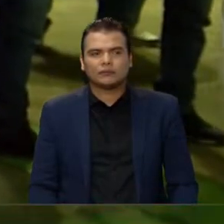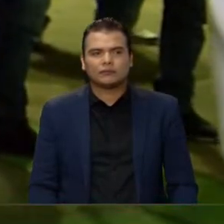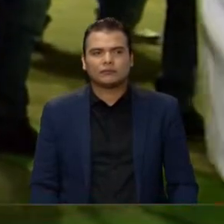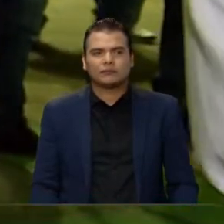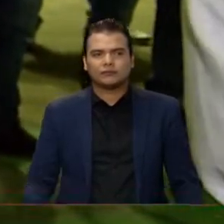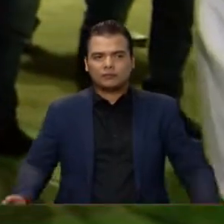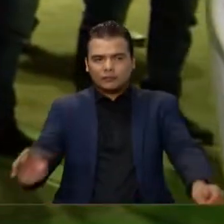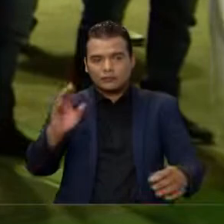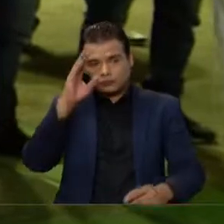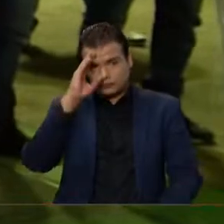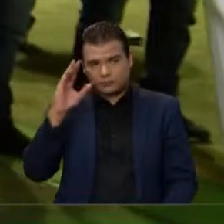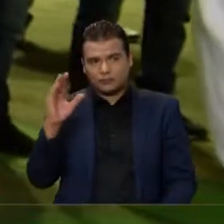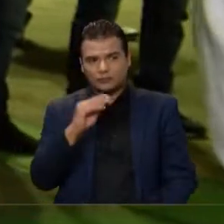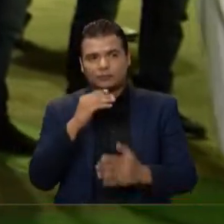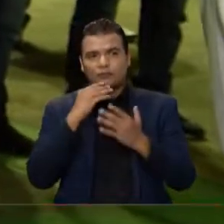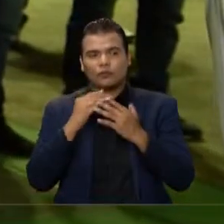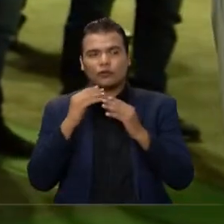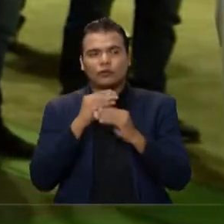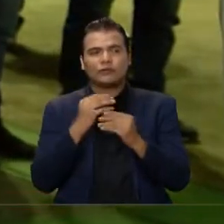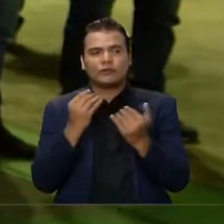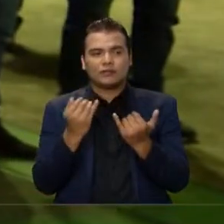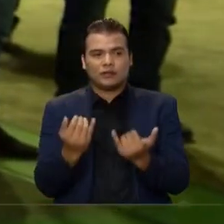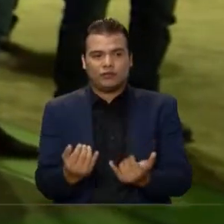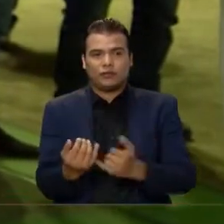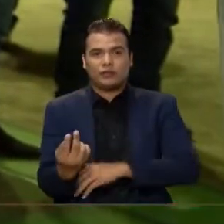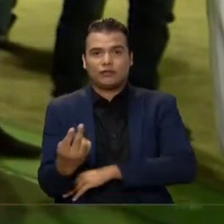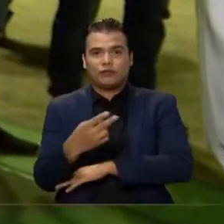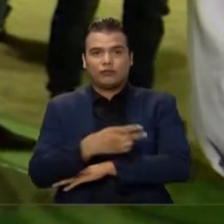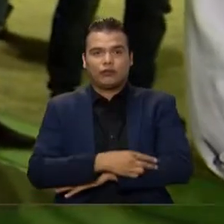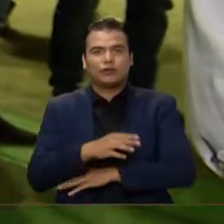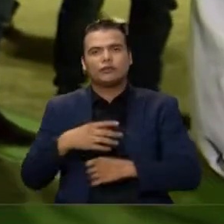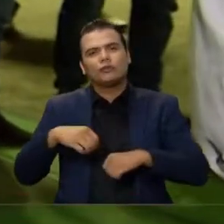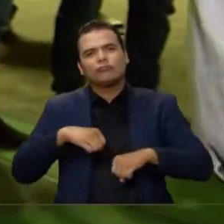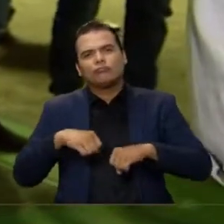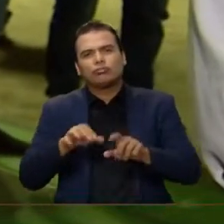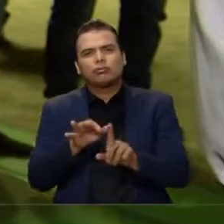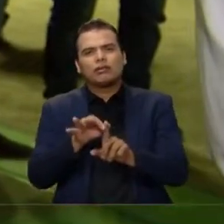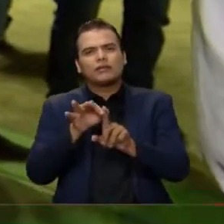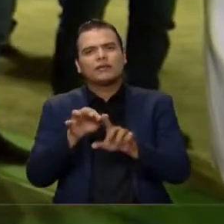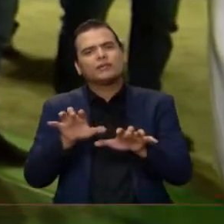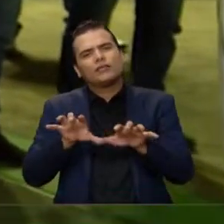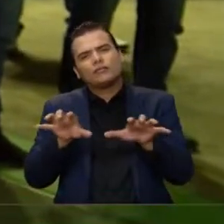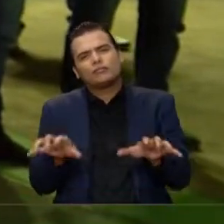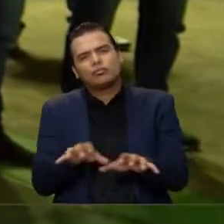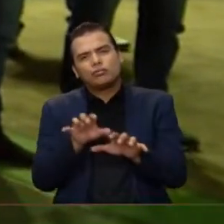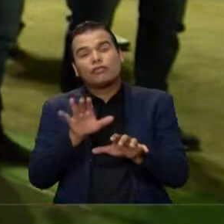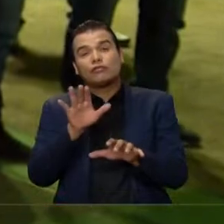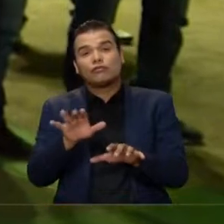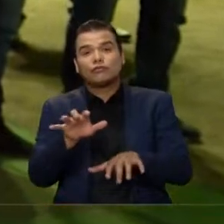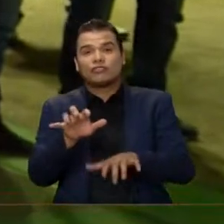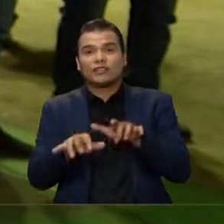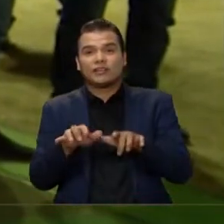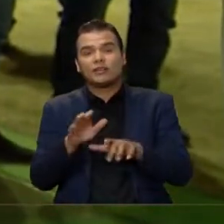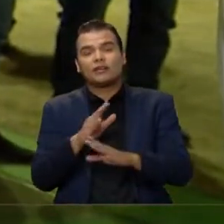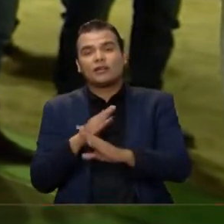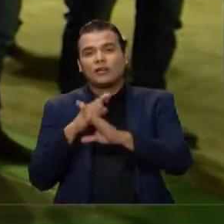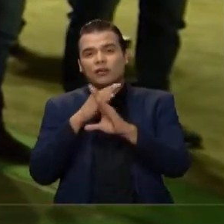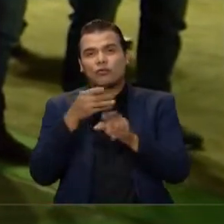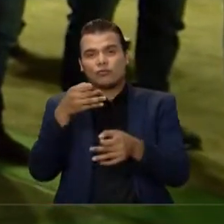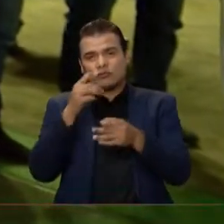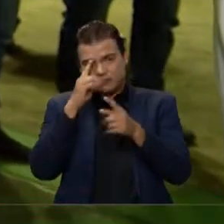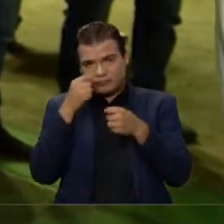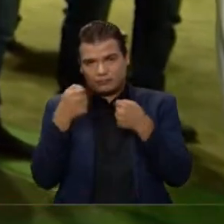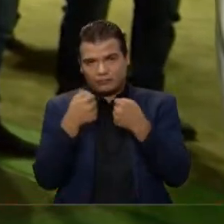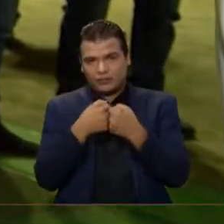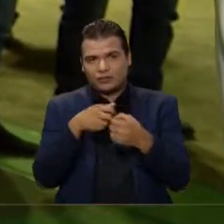Hola, buenas noches, así es. Hoy es el segundo día de operativos que realiza la Secretaría de Seguridad y Justicia de Santiago de Cali en compañía de la Secretaría